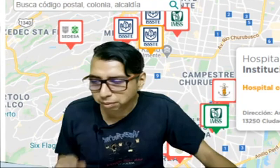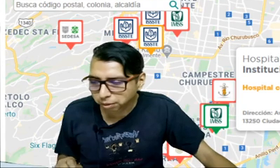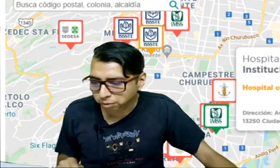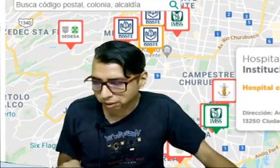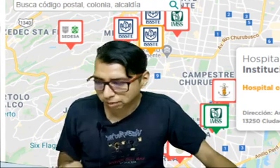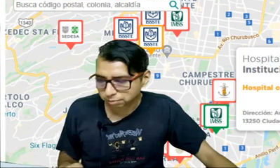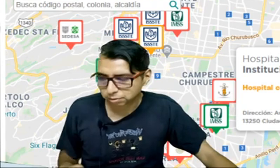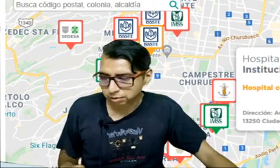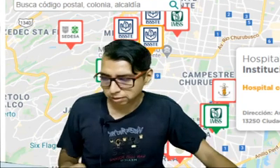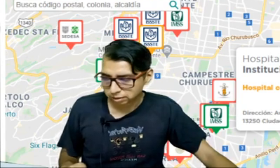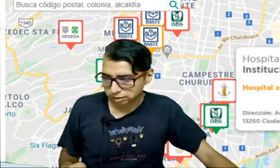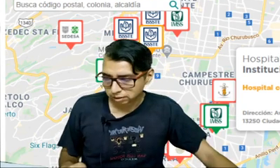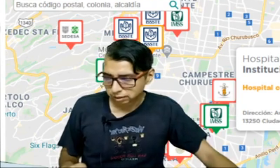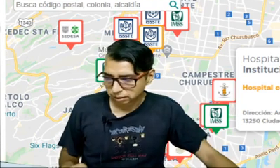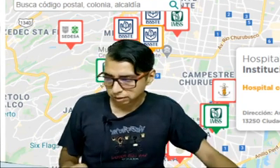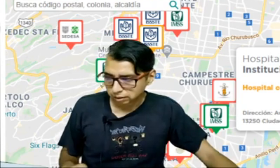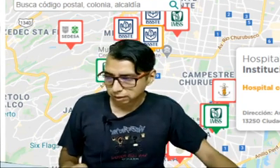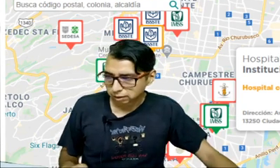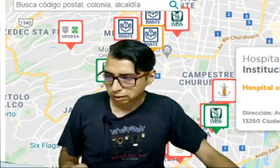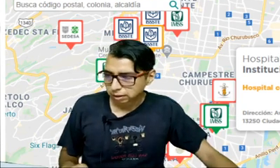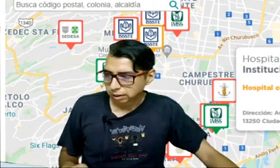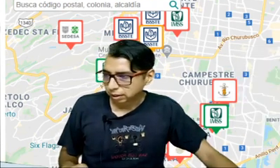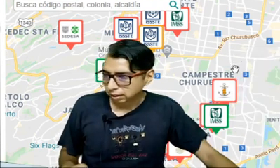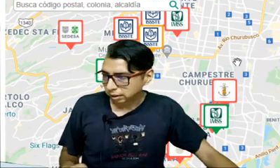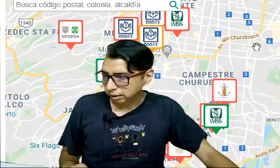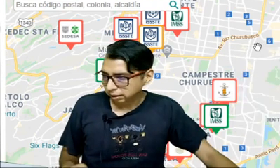todavía podríamos